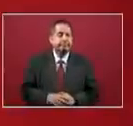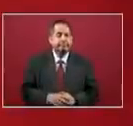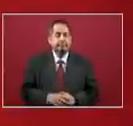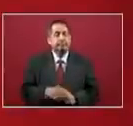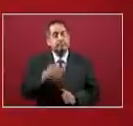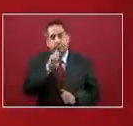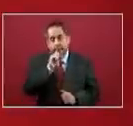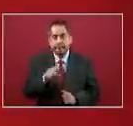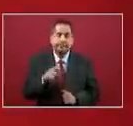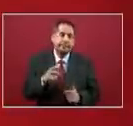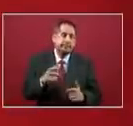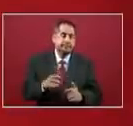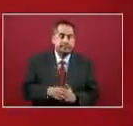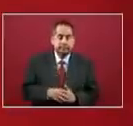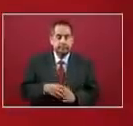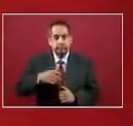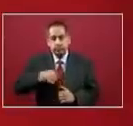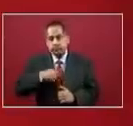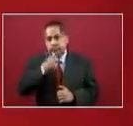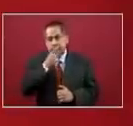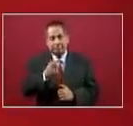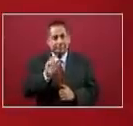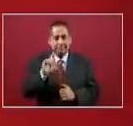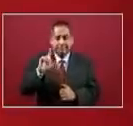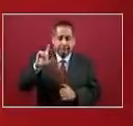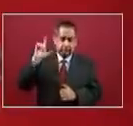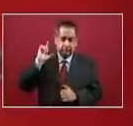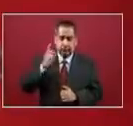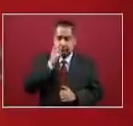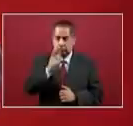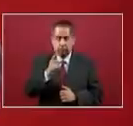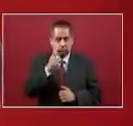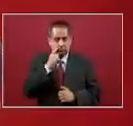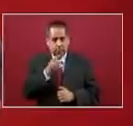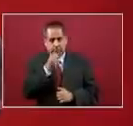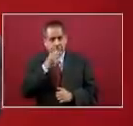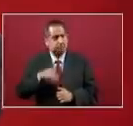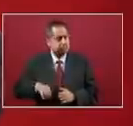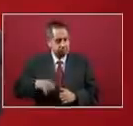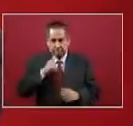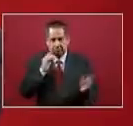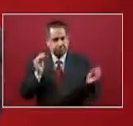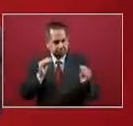Además, lo dije el lunes, es muy interesante el debate.